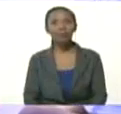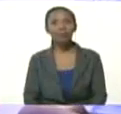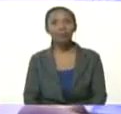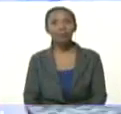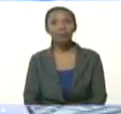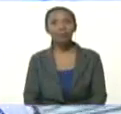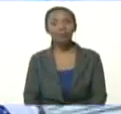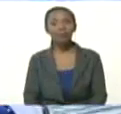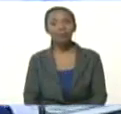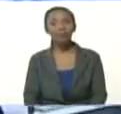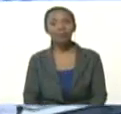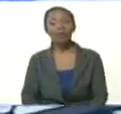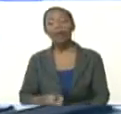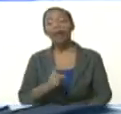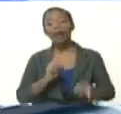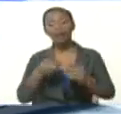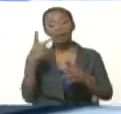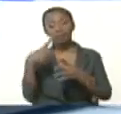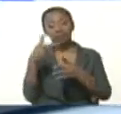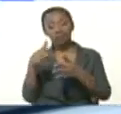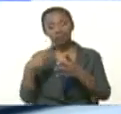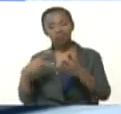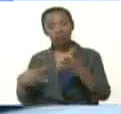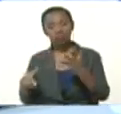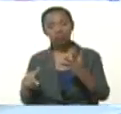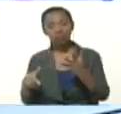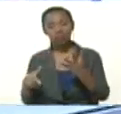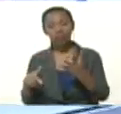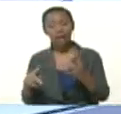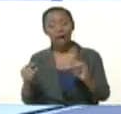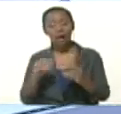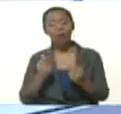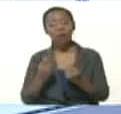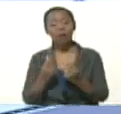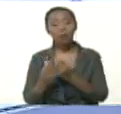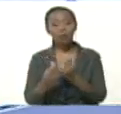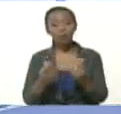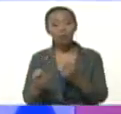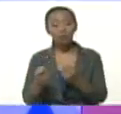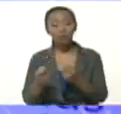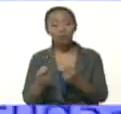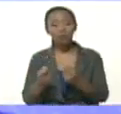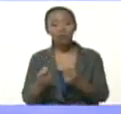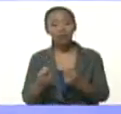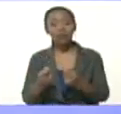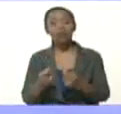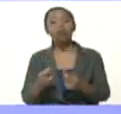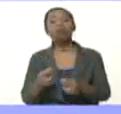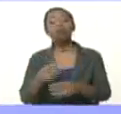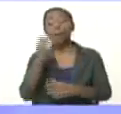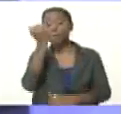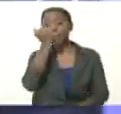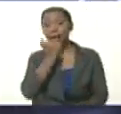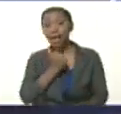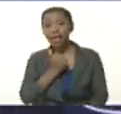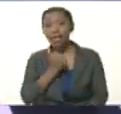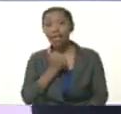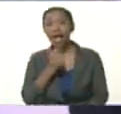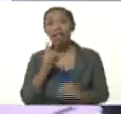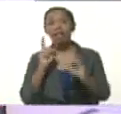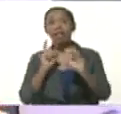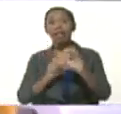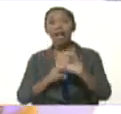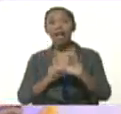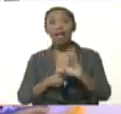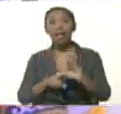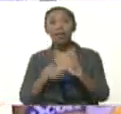orden. Varios Paraguaná Mal. En el hotel. Que... Espería, Valencia, Traqui. Miren ustedes,